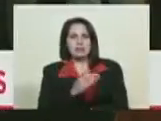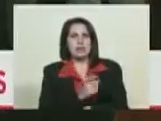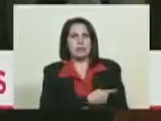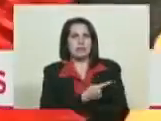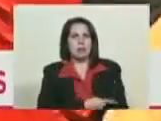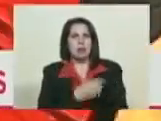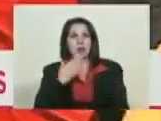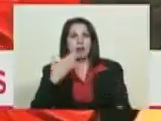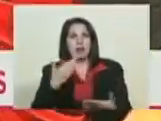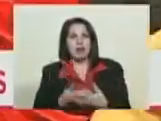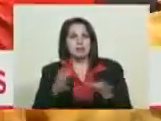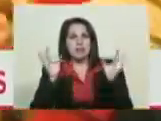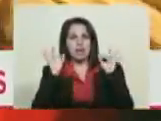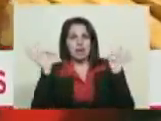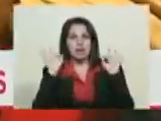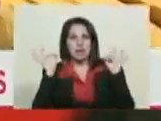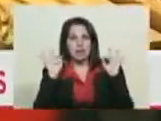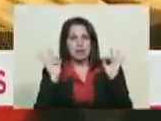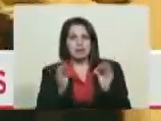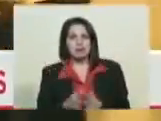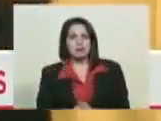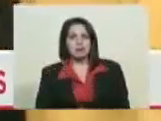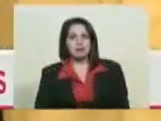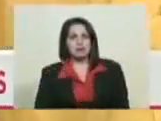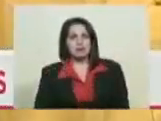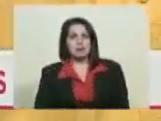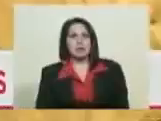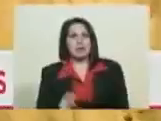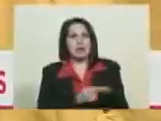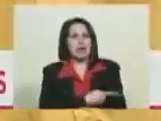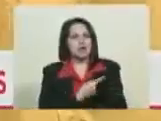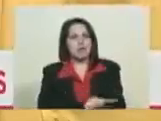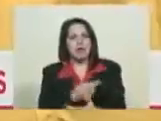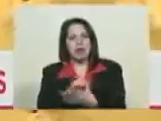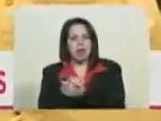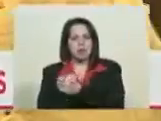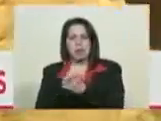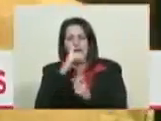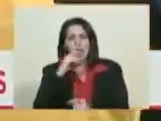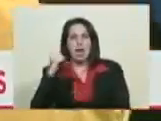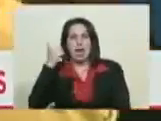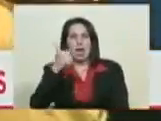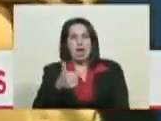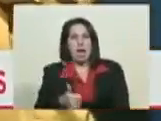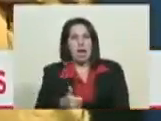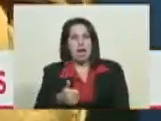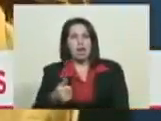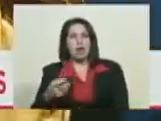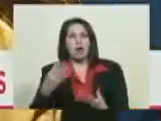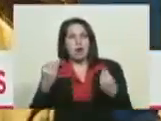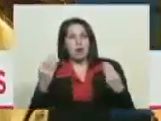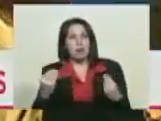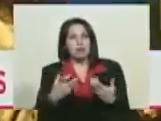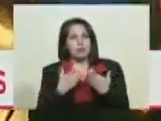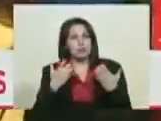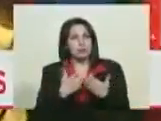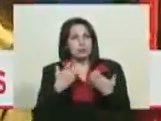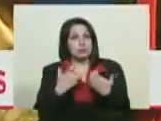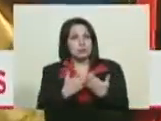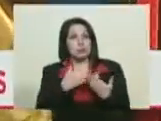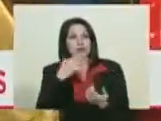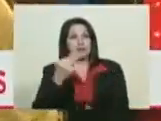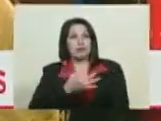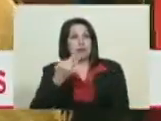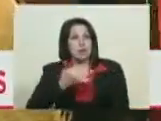querida Erika. Hermana, compañera de muchos años, de tantas batallas. Una